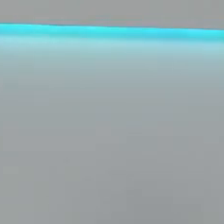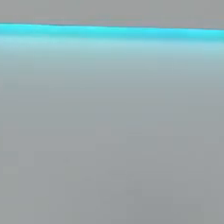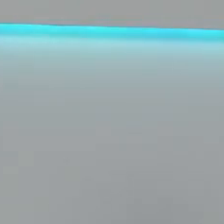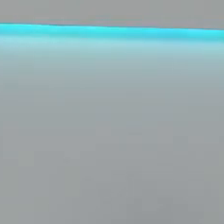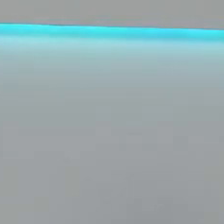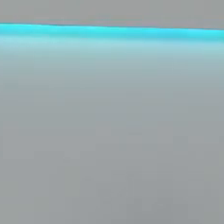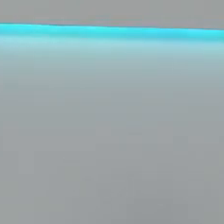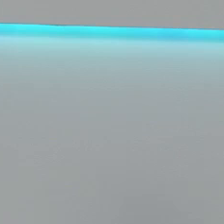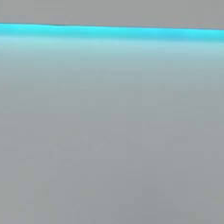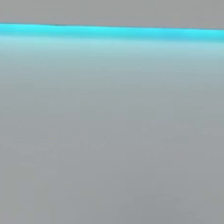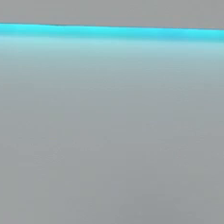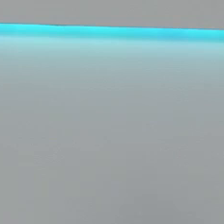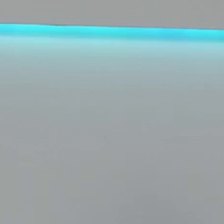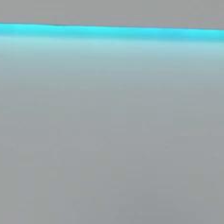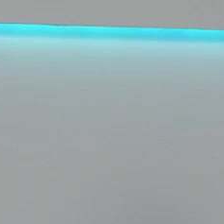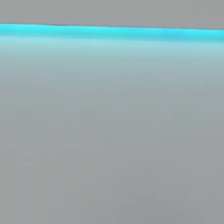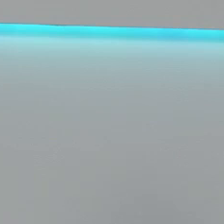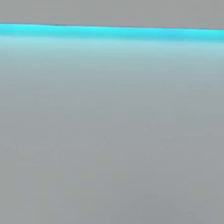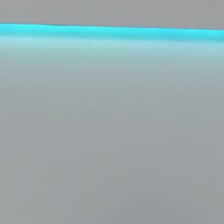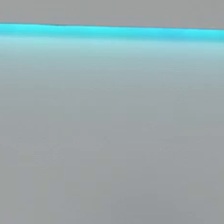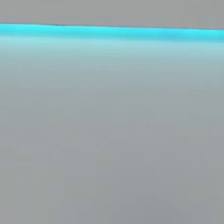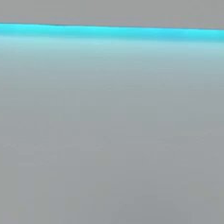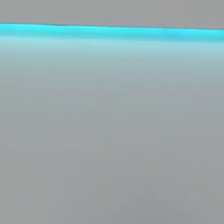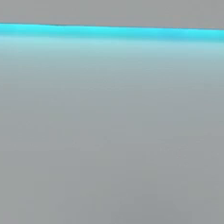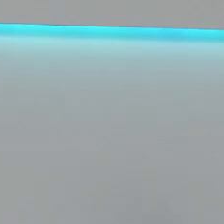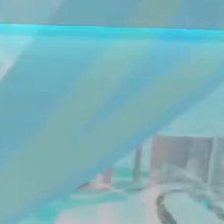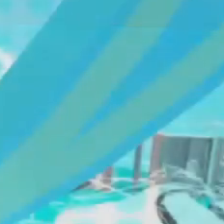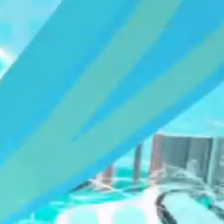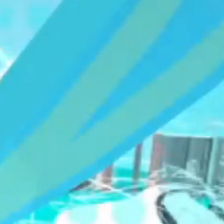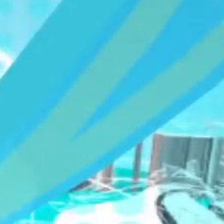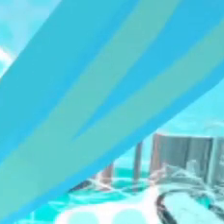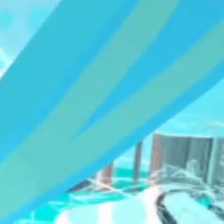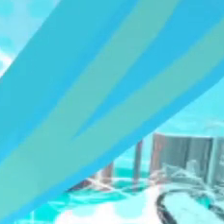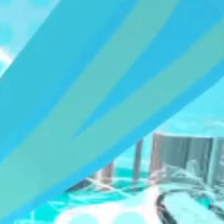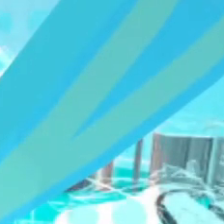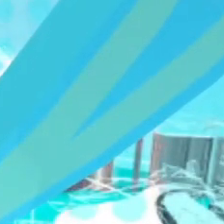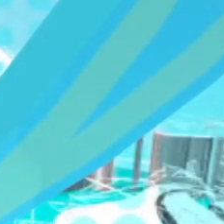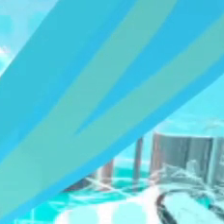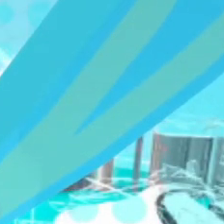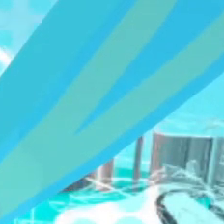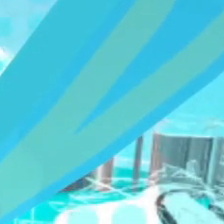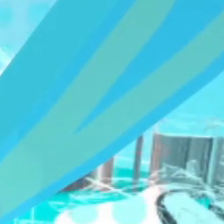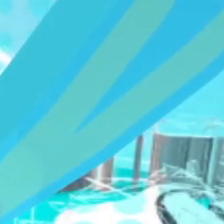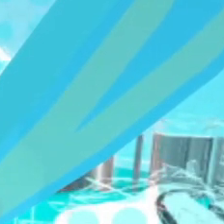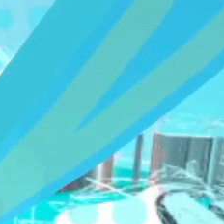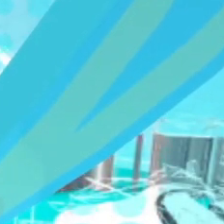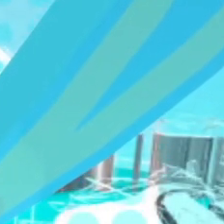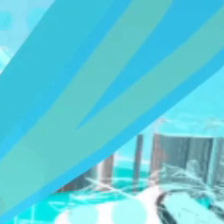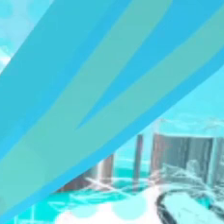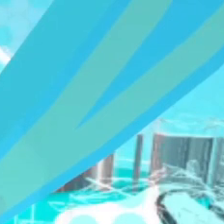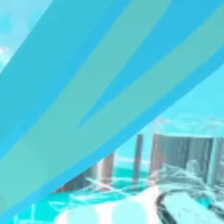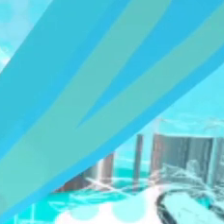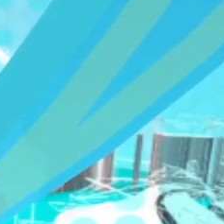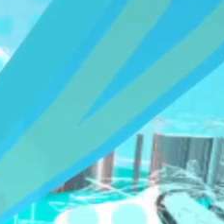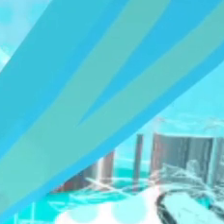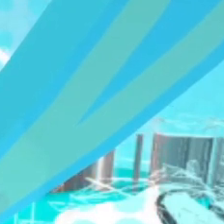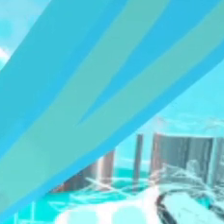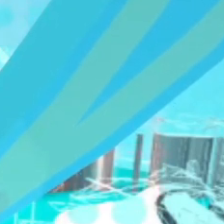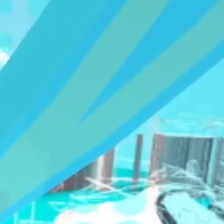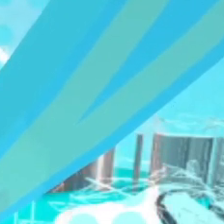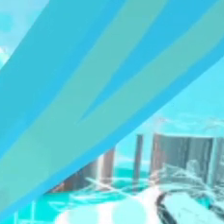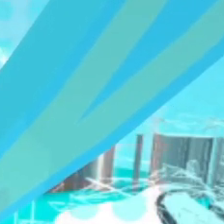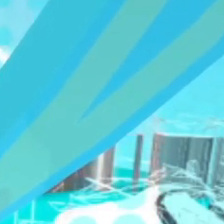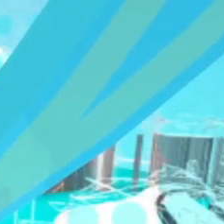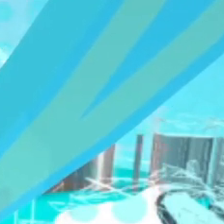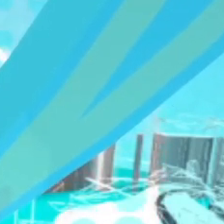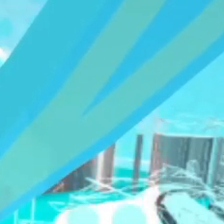7:18 de la noche. Estamos de regreso en la edición estelar de Costa Rica Noticias. Vamos a repasar de inmediato la